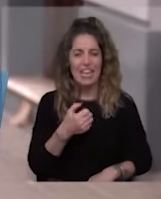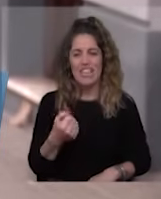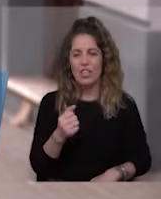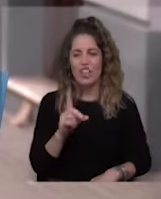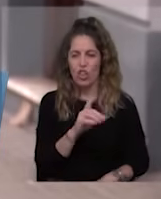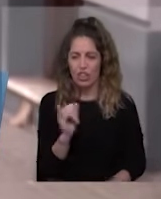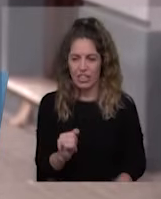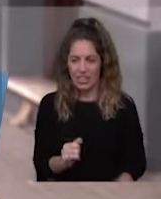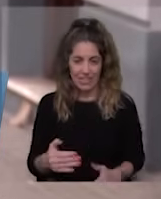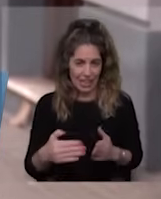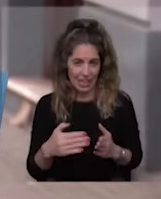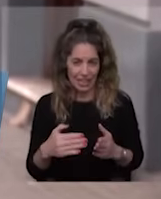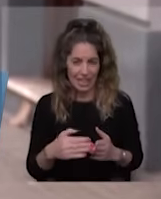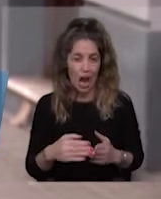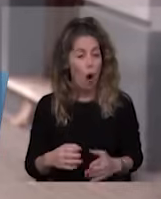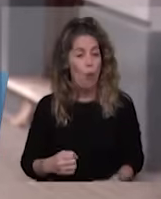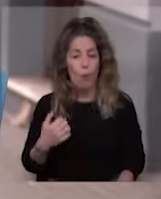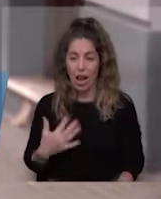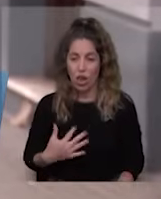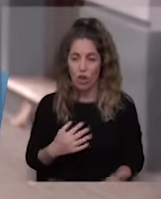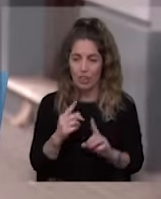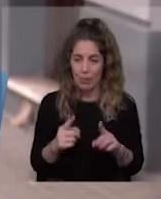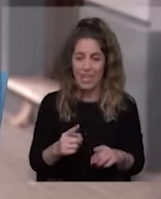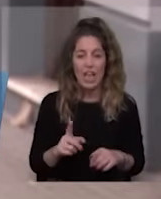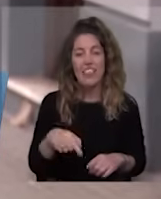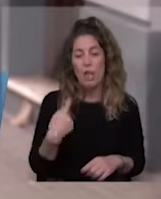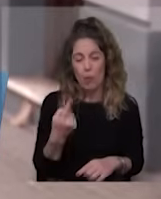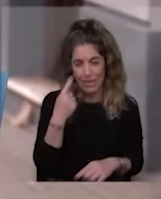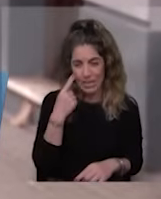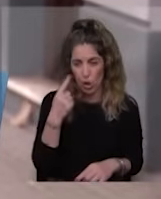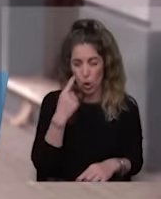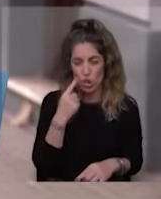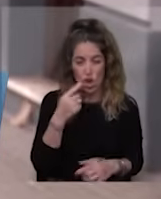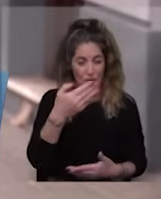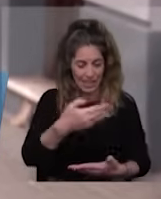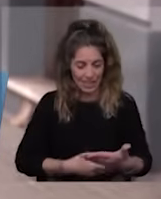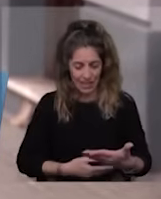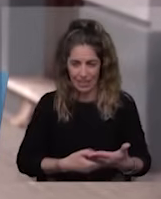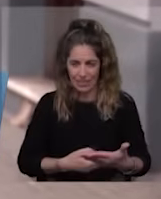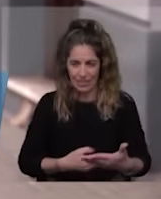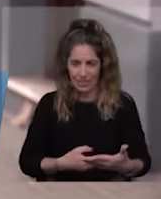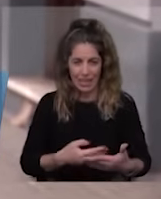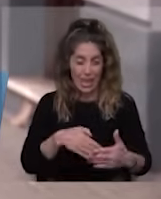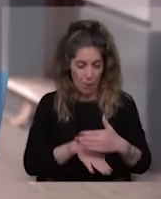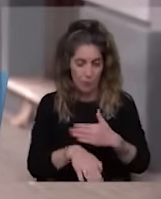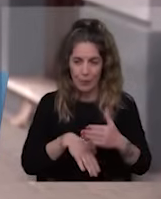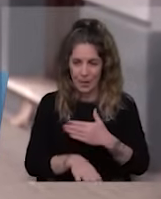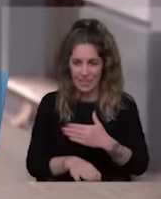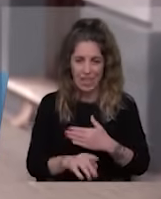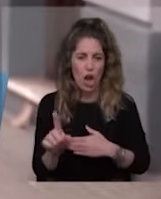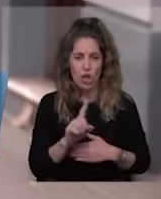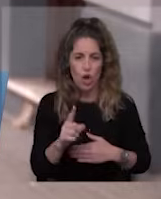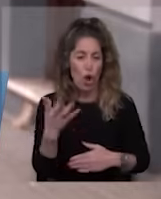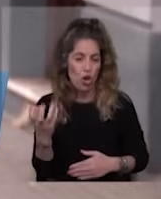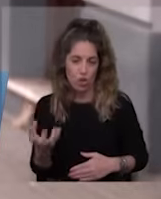gran valor Porque después que se dieron a conocer las actas pero impresas no los